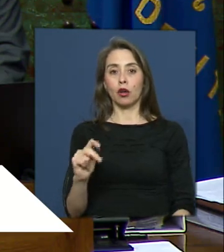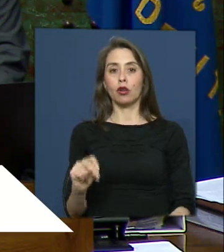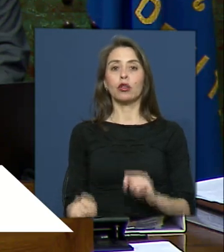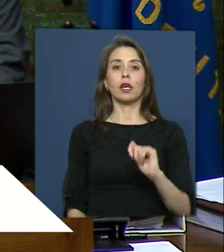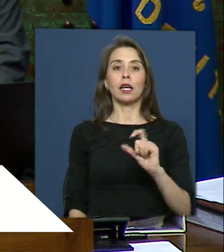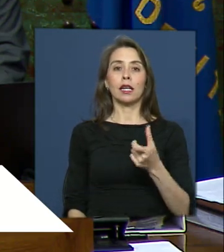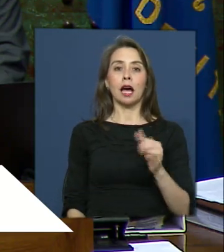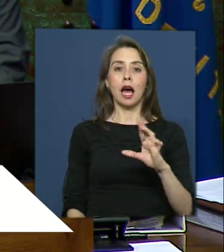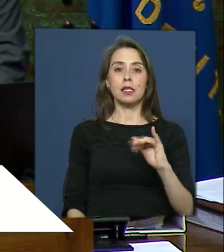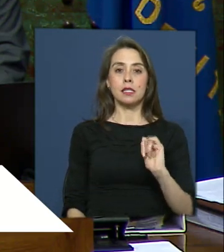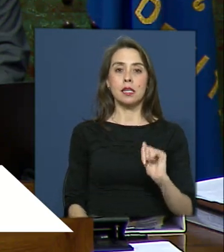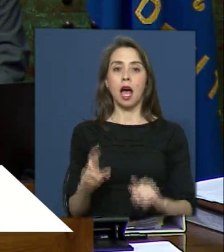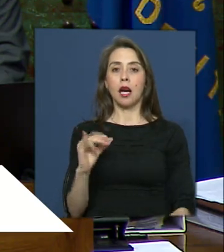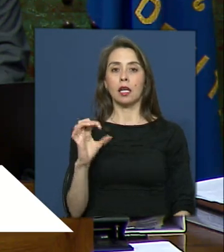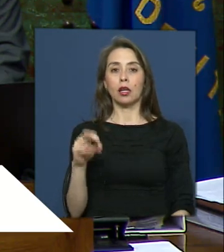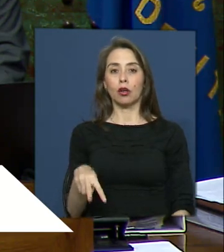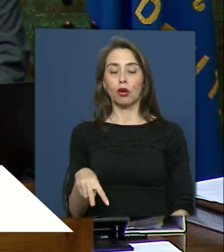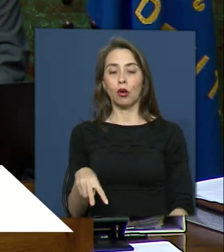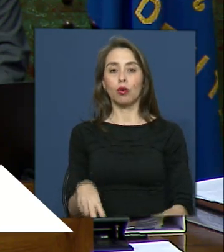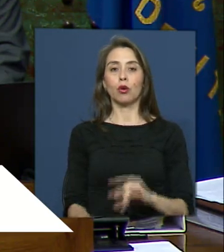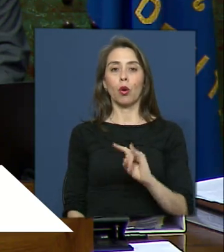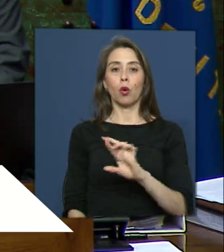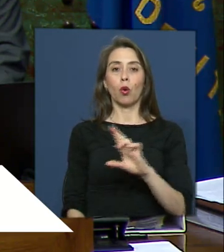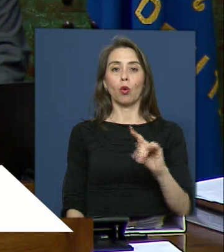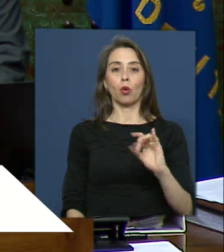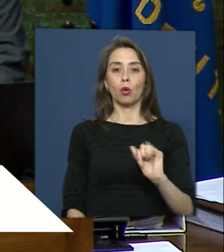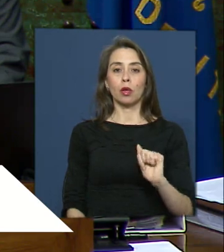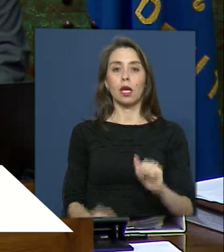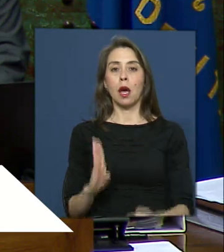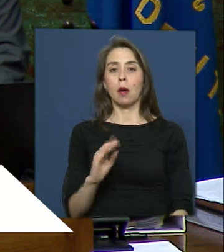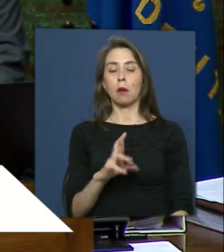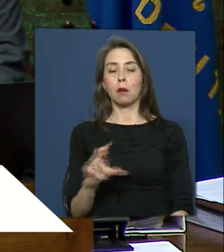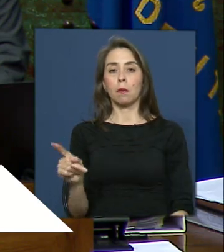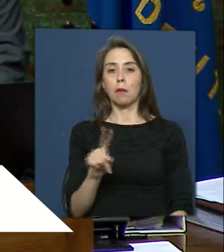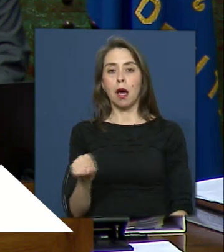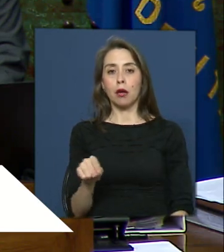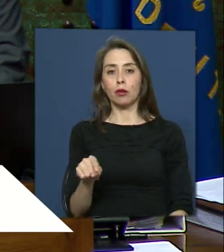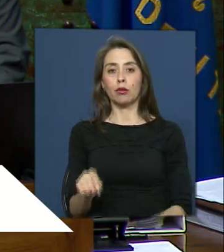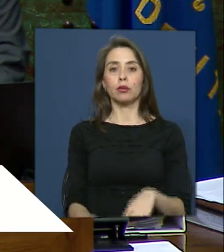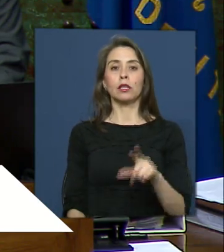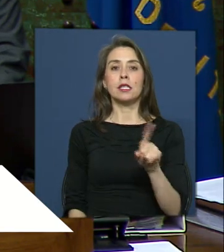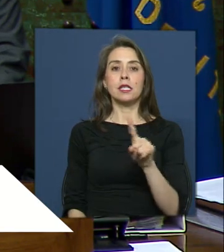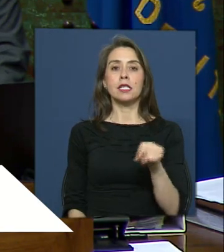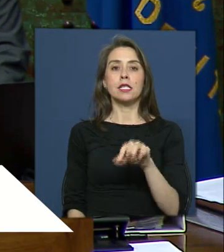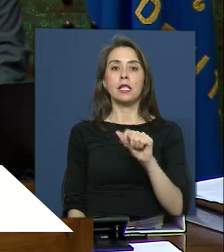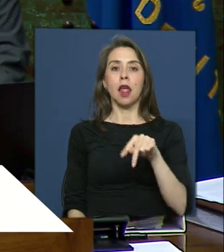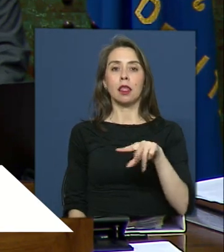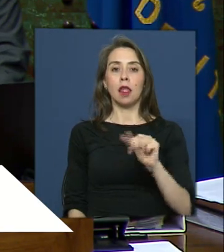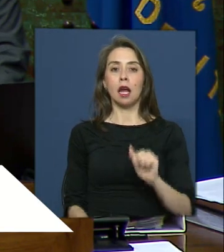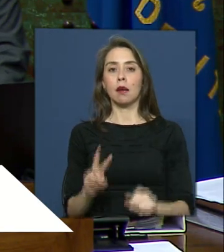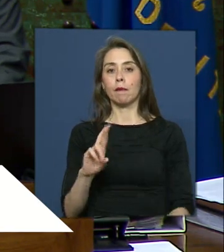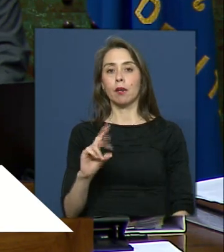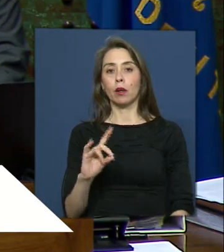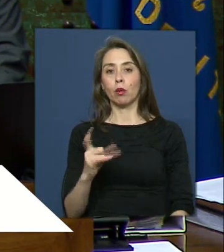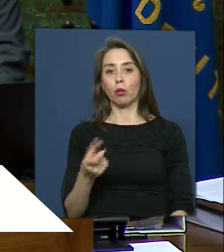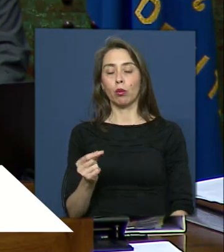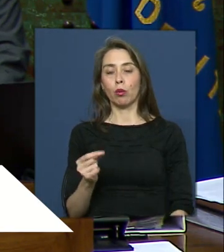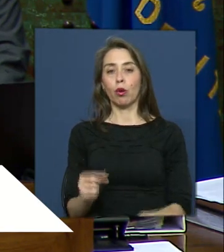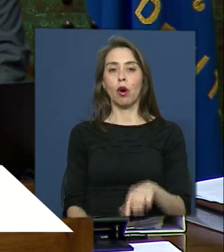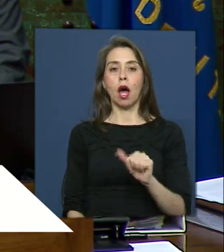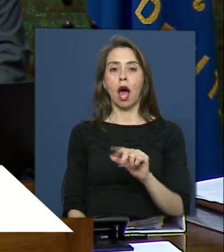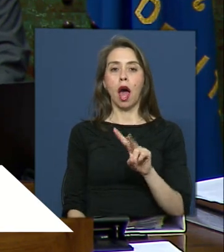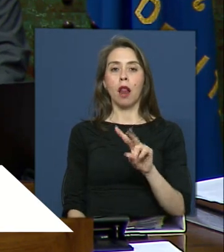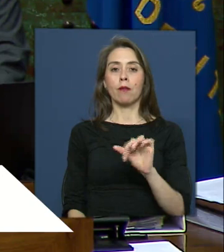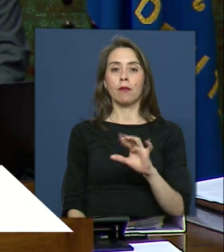García, don Ricardo Rincón, don Ignacio Urrutia, don Ramón Barros, don Alejandro Santana, don Germán Verdugo, el diputado Pedro